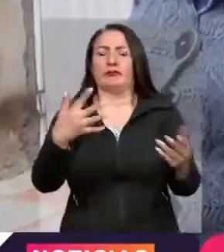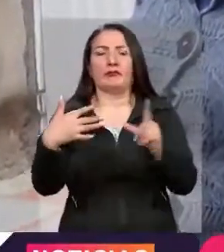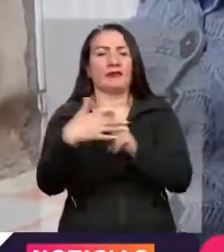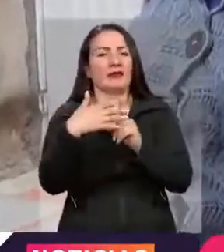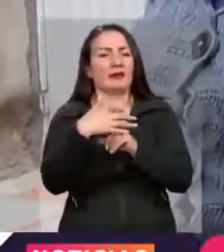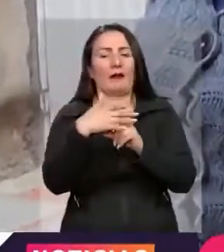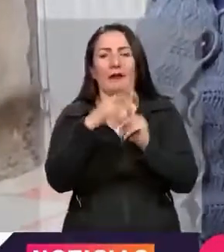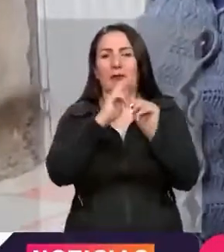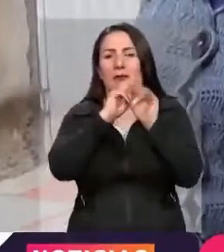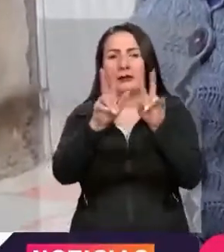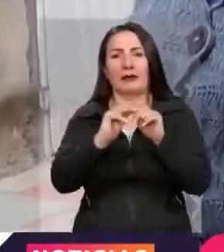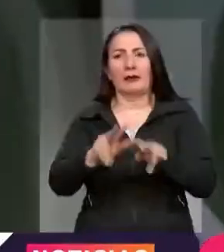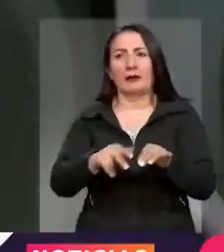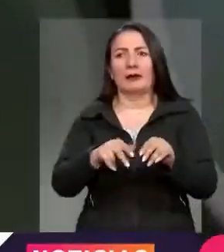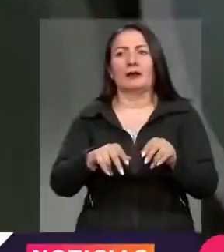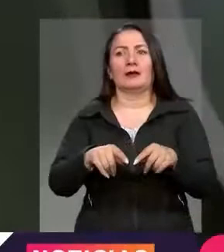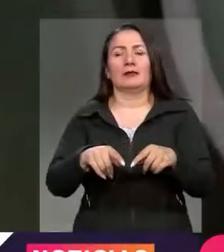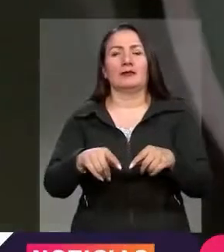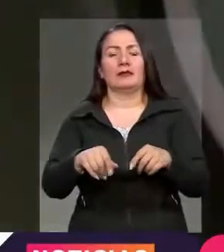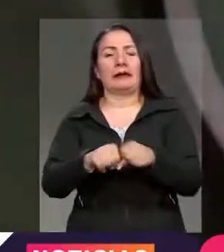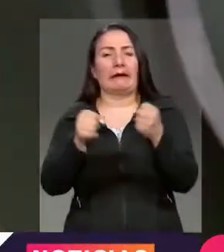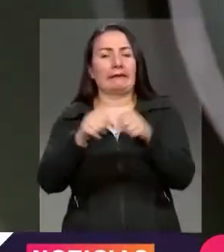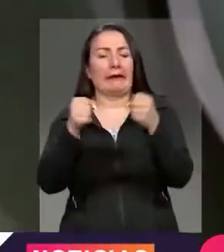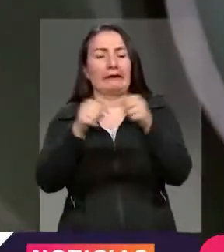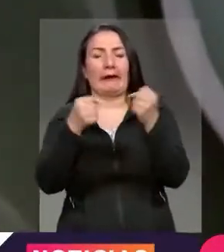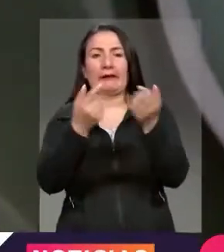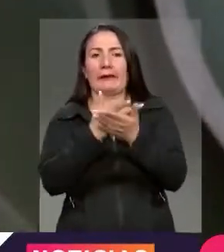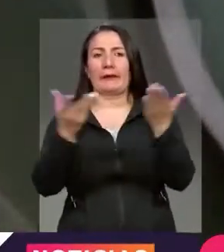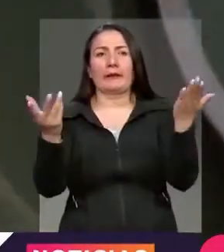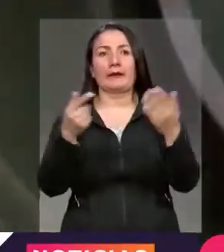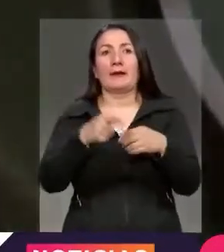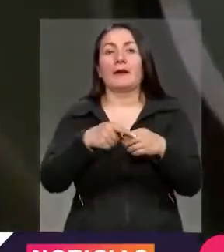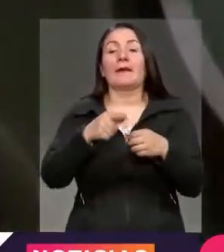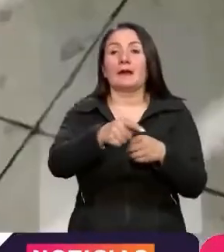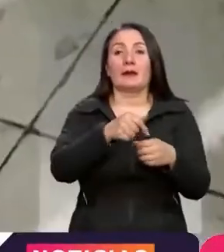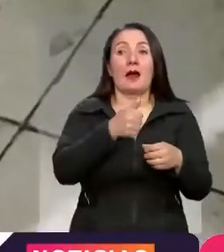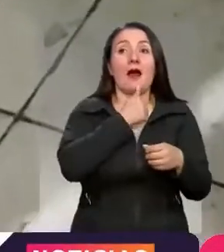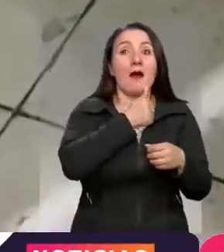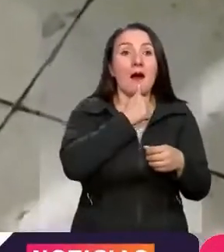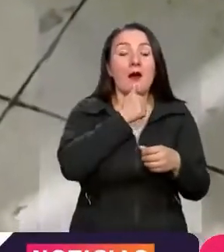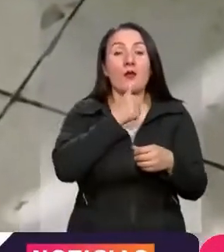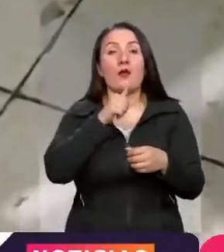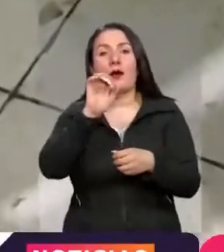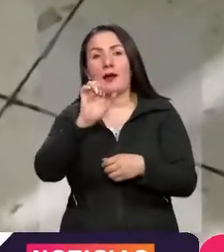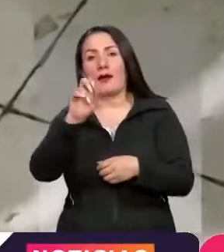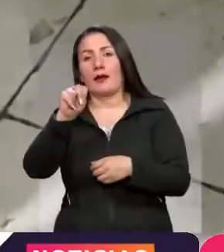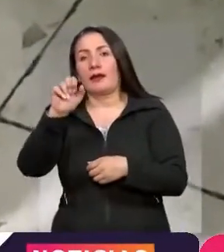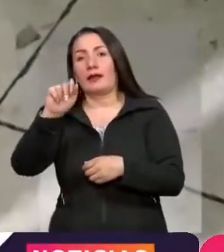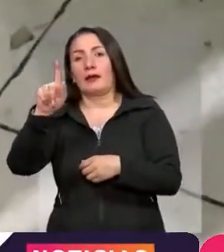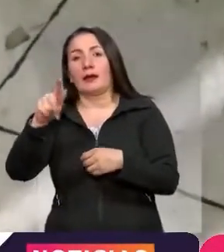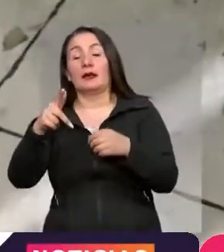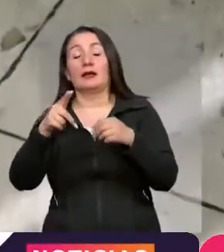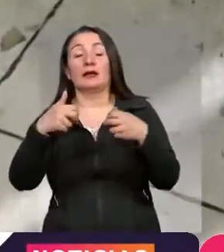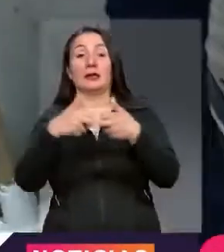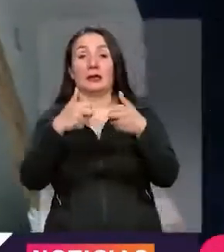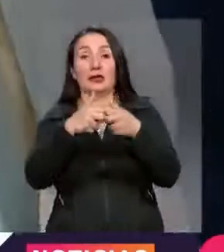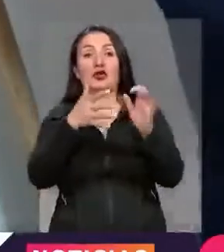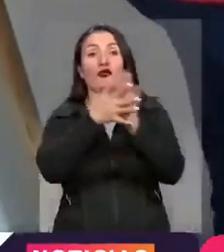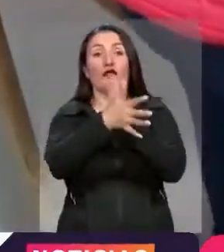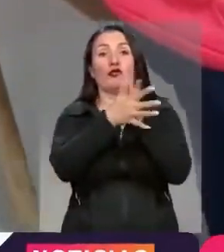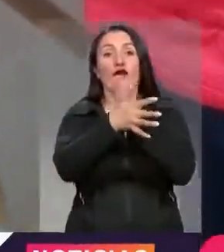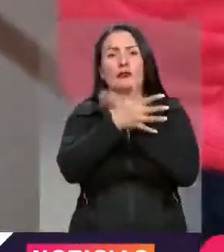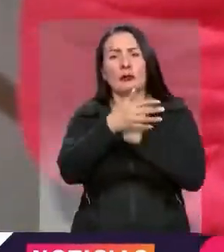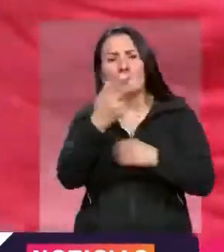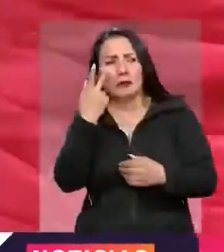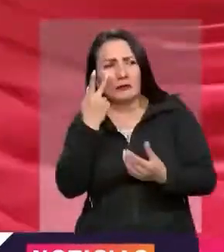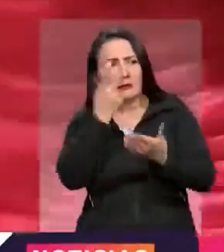el internet pues nos está fallando mucho la empresa de acueducto y alcantarillado de Bogotá y en el Colombia informaron a noticias capital que